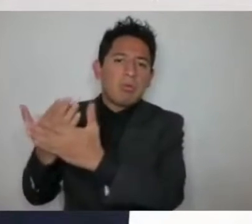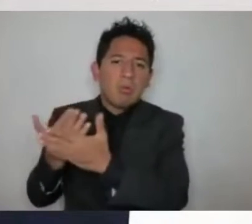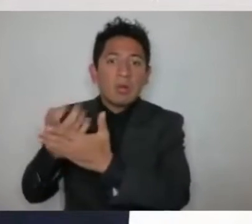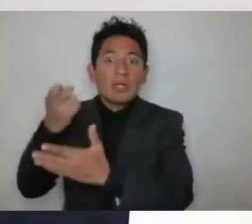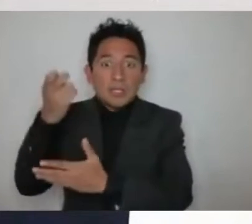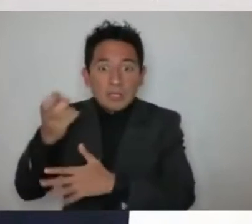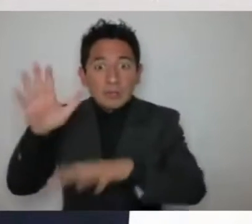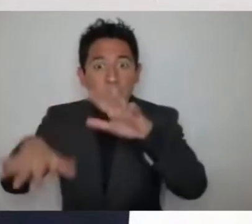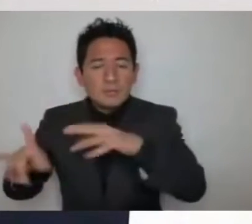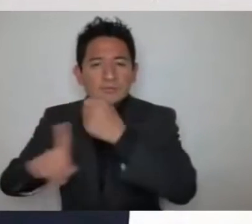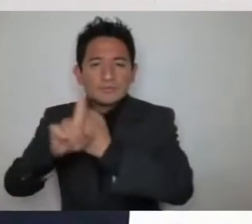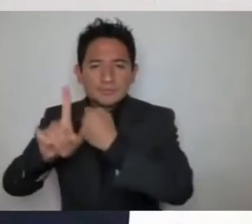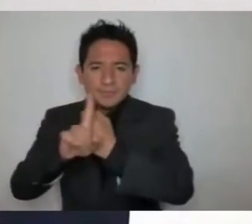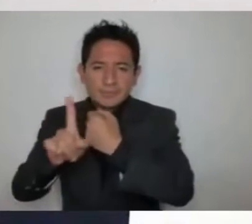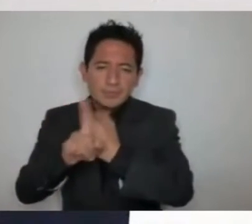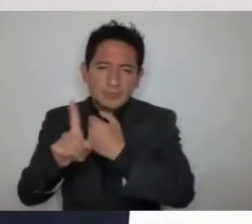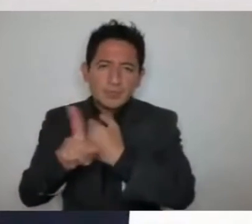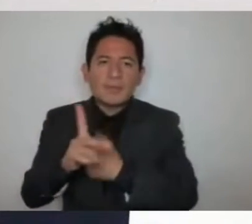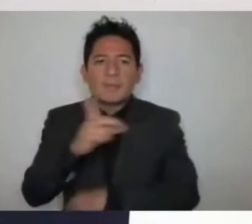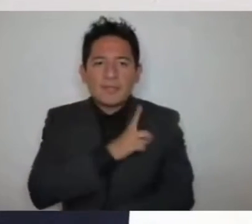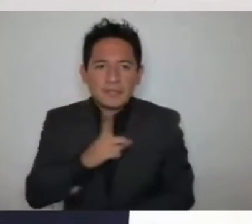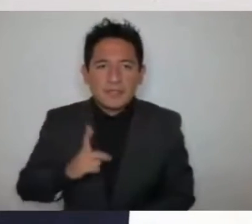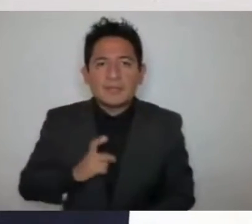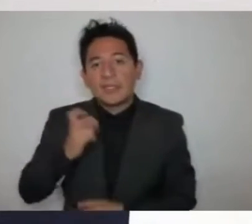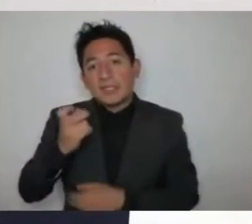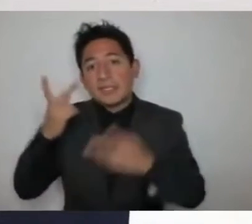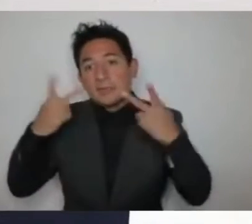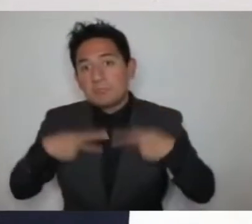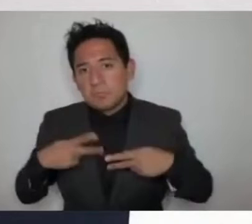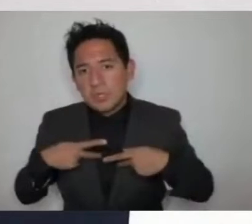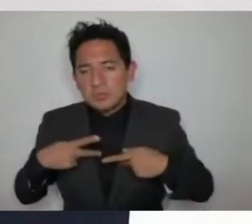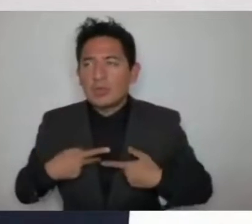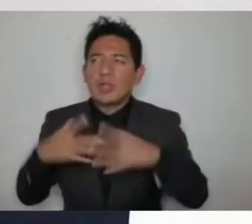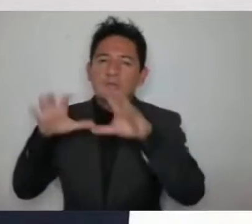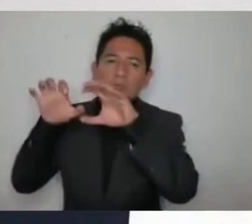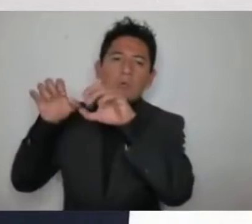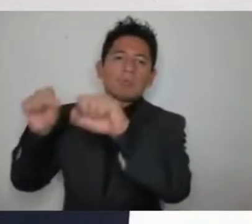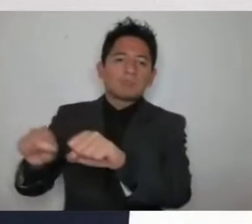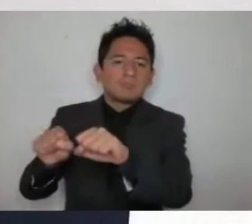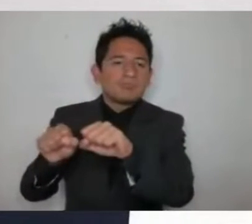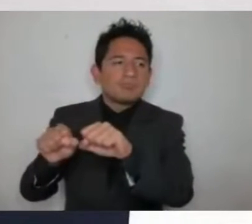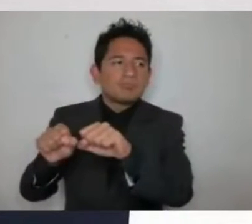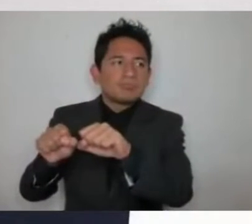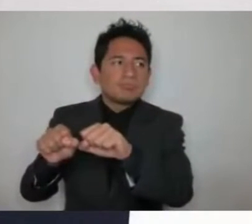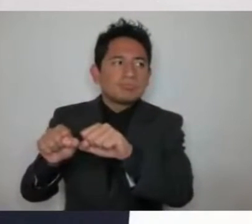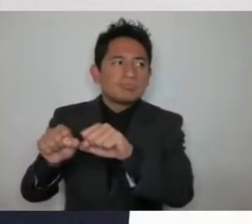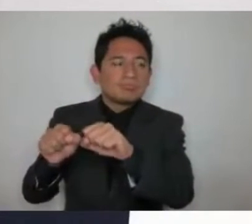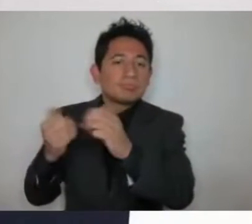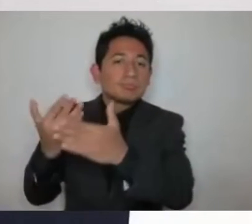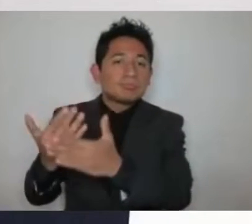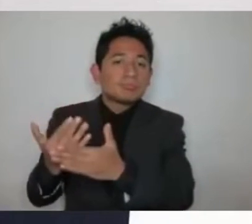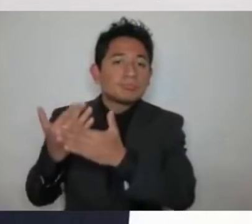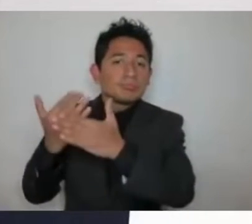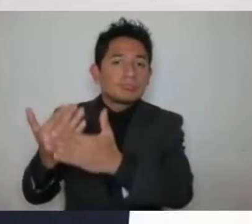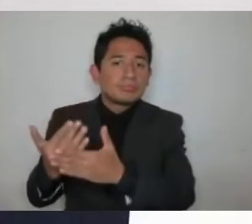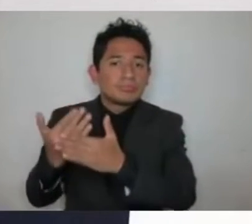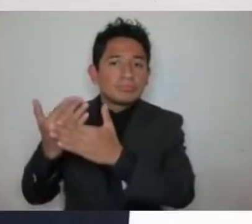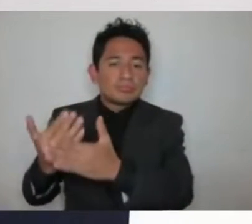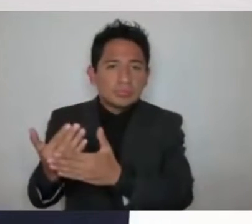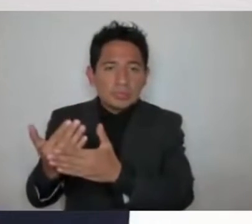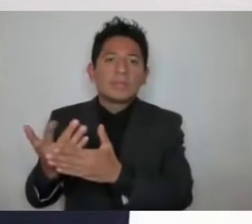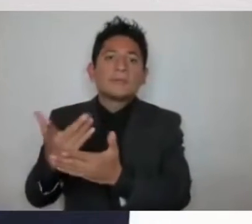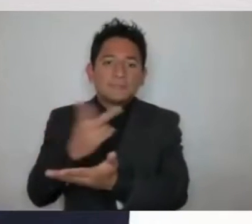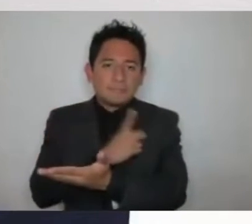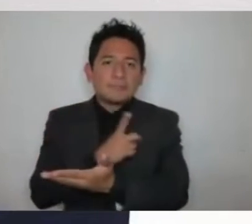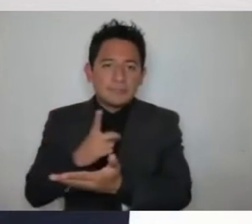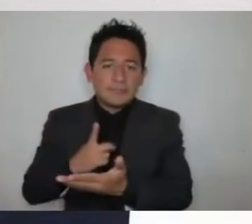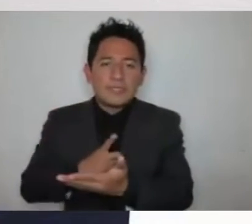respecto a qué tanto la retención pudiera generar ar una eh eh ilegal detención lo que ha resuelto la corte es que son momentos diferentes